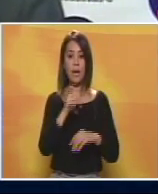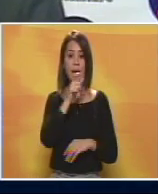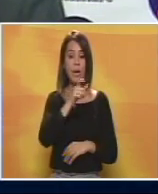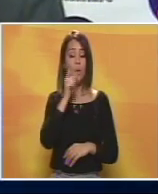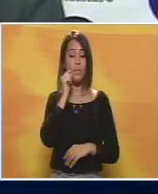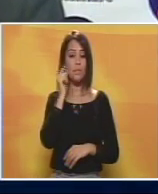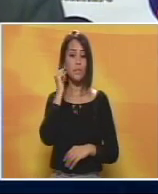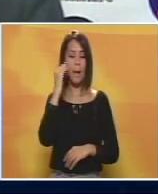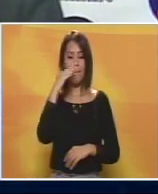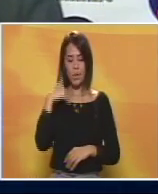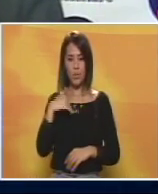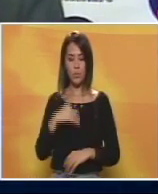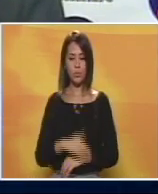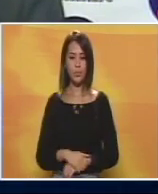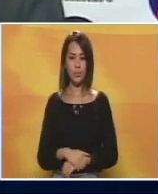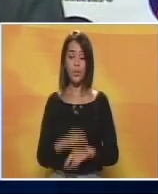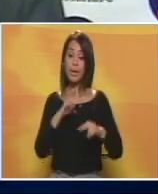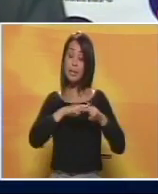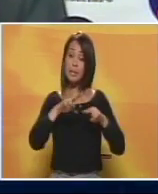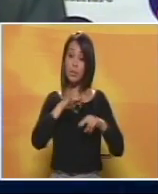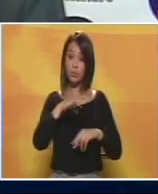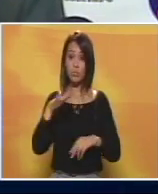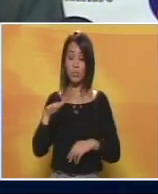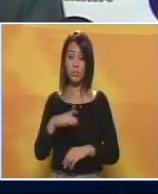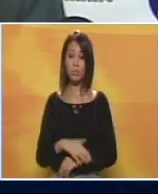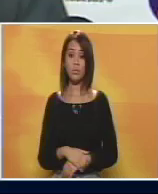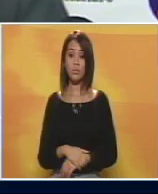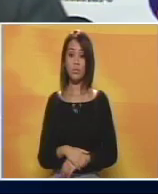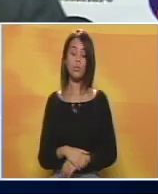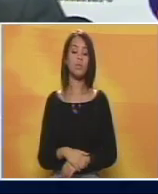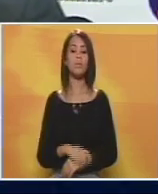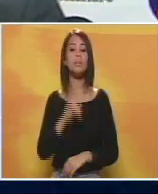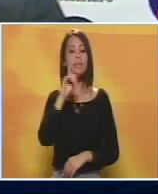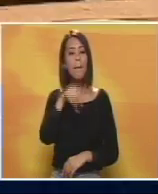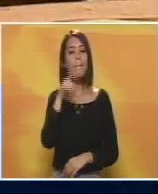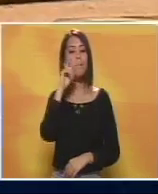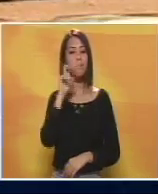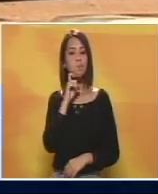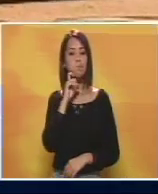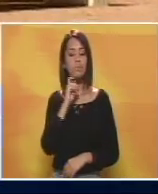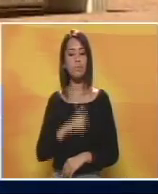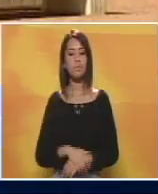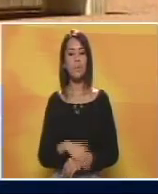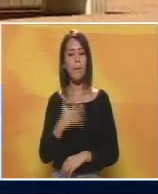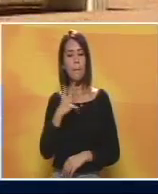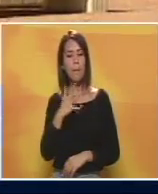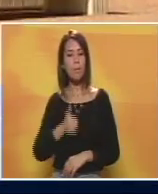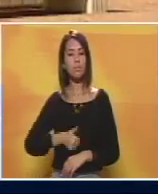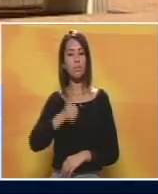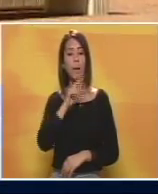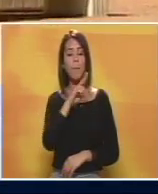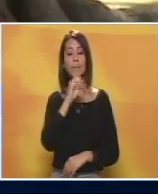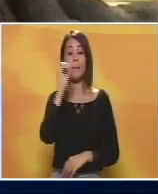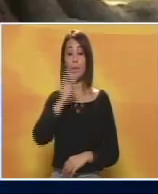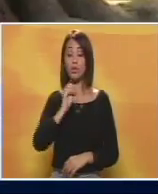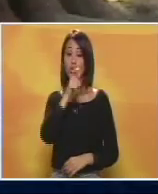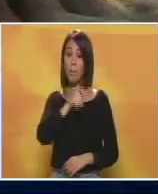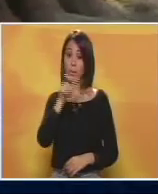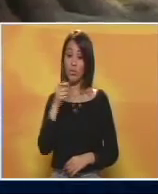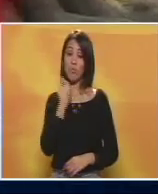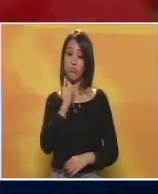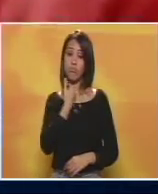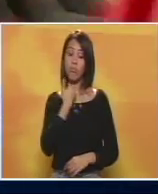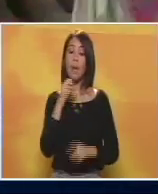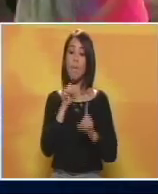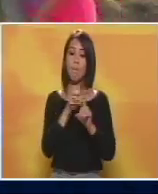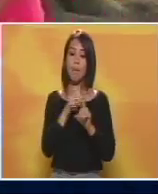preocupante. En estos 9.300 están también embarazadas. Estiman un aumento del 20% de personas afectadas por